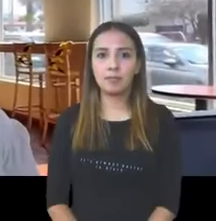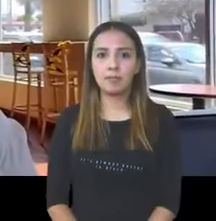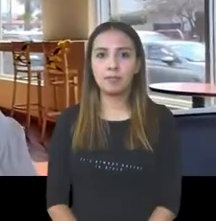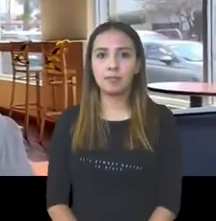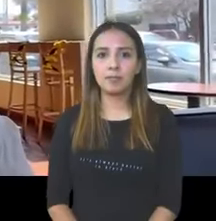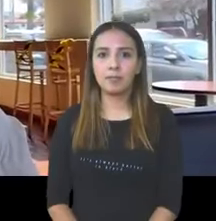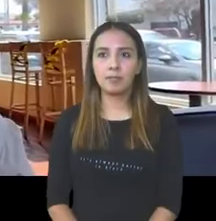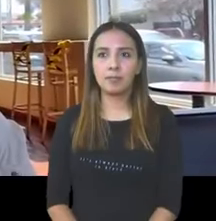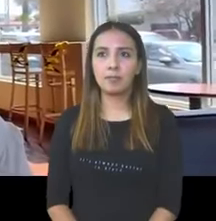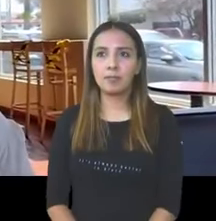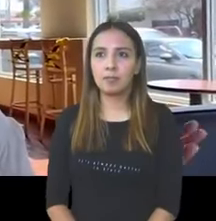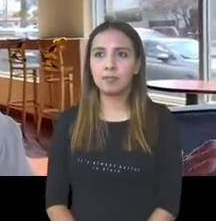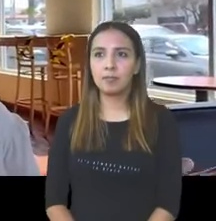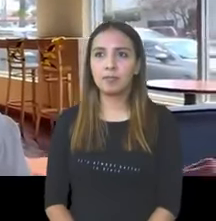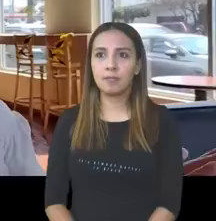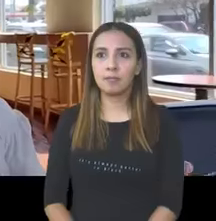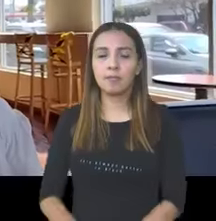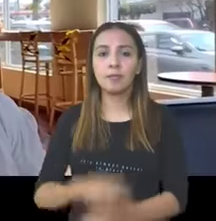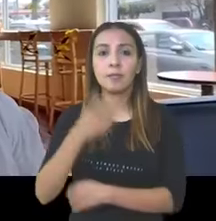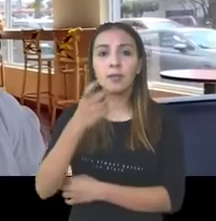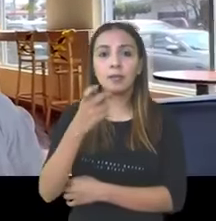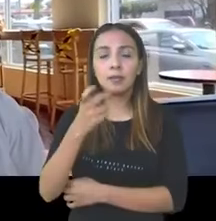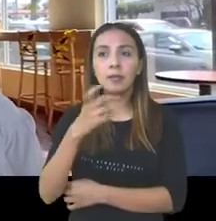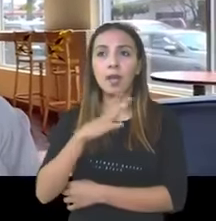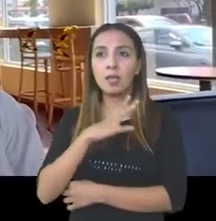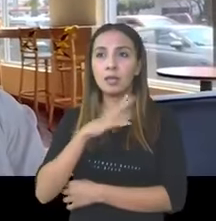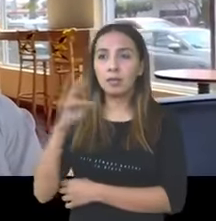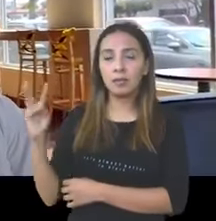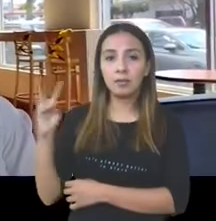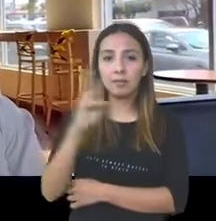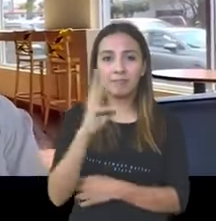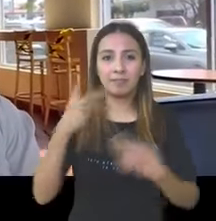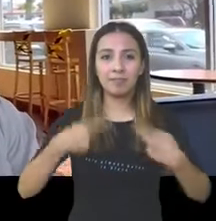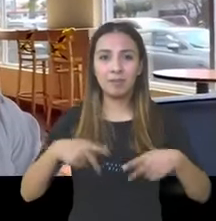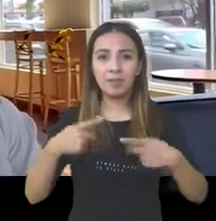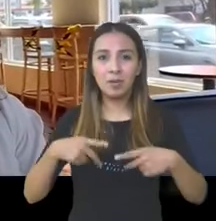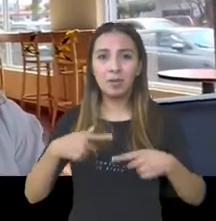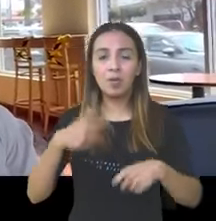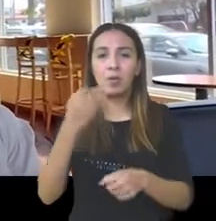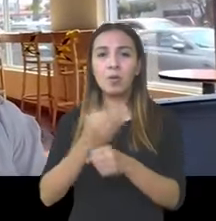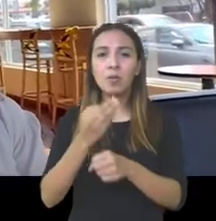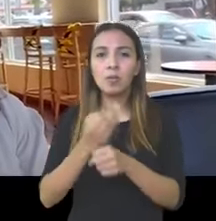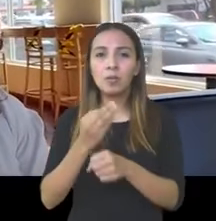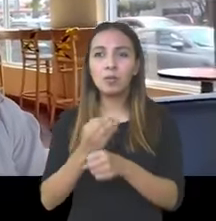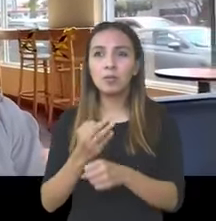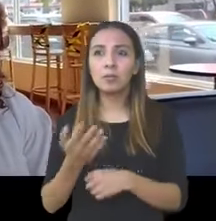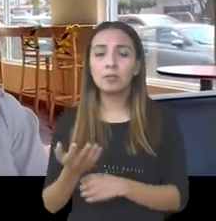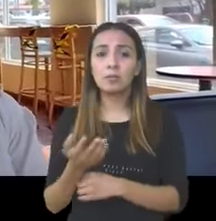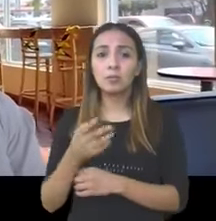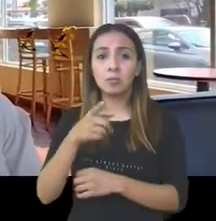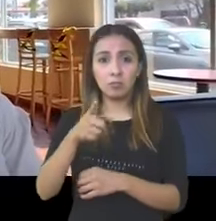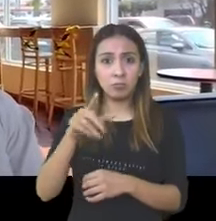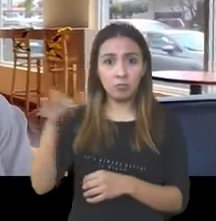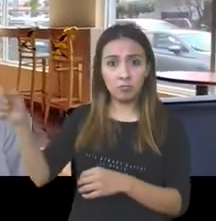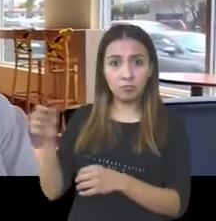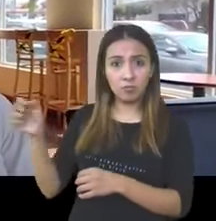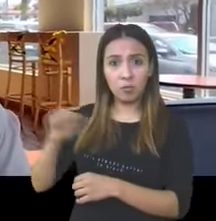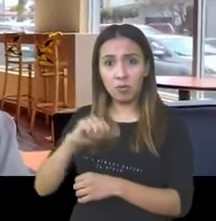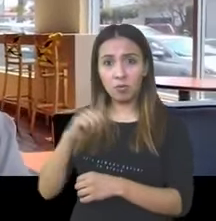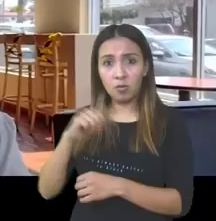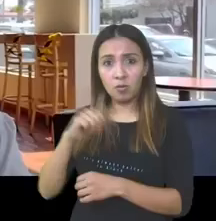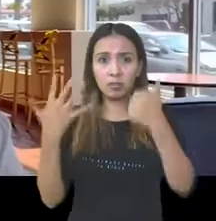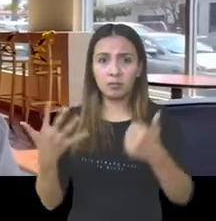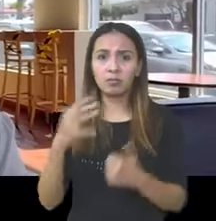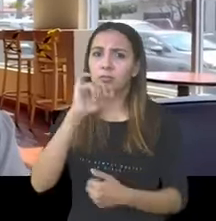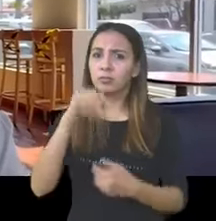Buscando en torno a estas tres personas presentes en este momento es su... ¿Incluirá las otras seis? Por supuesto, estamos